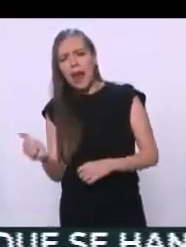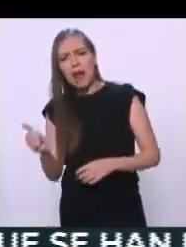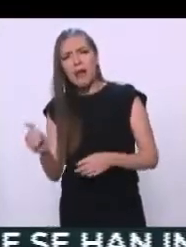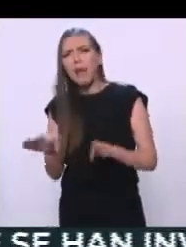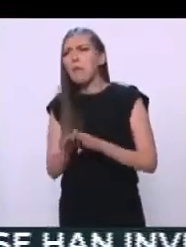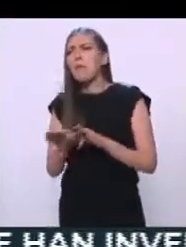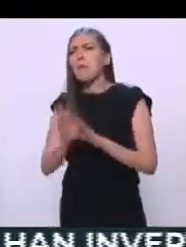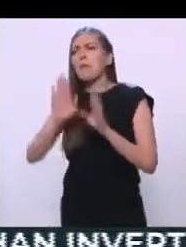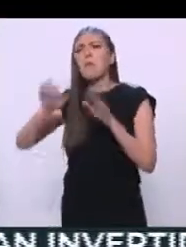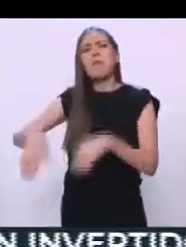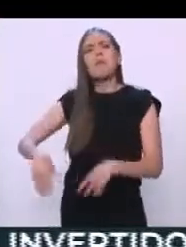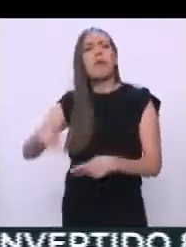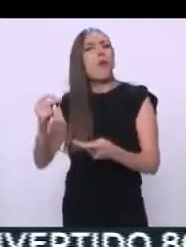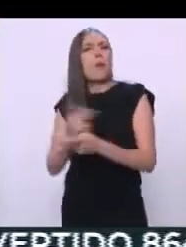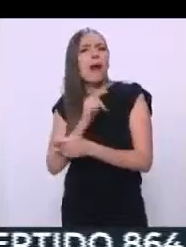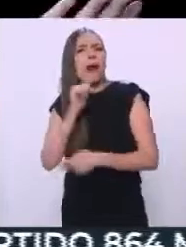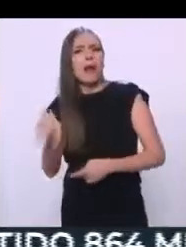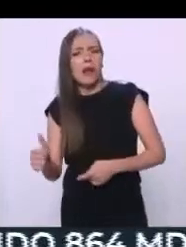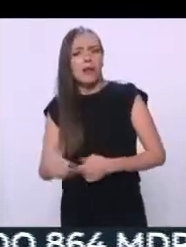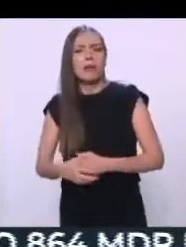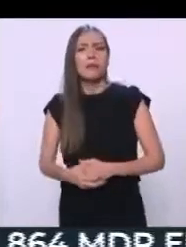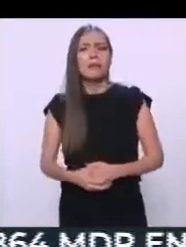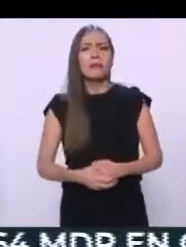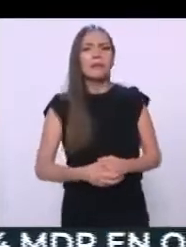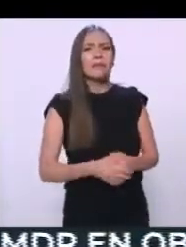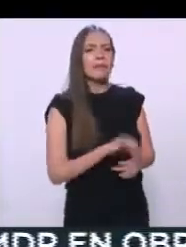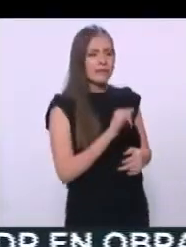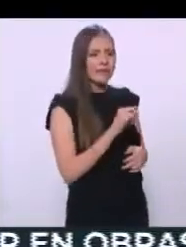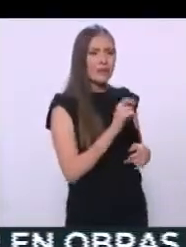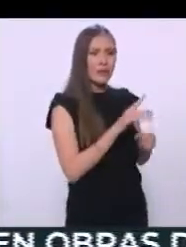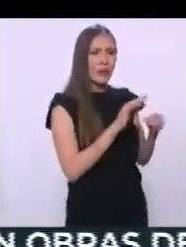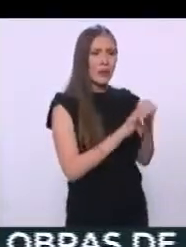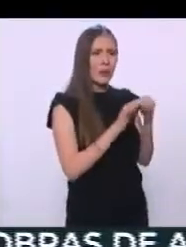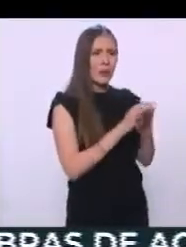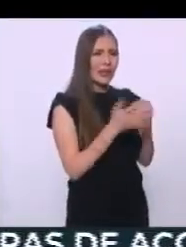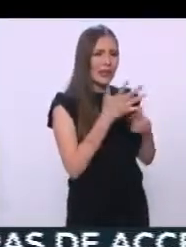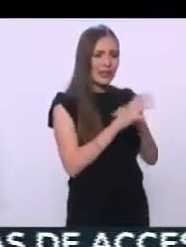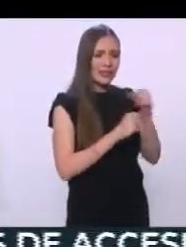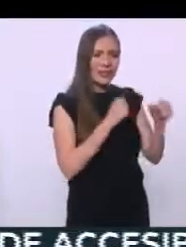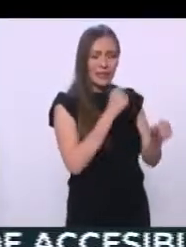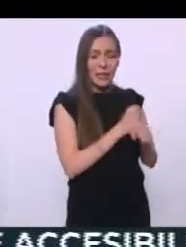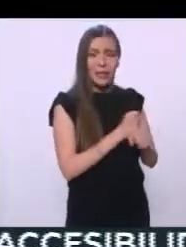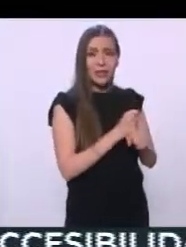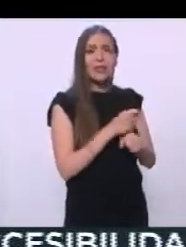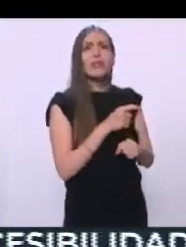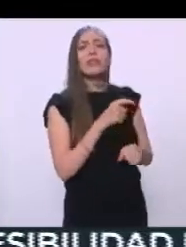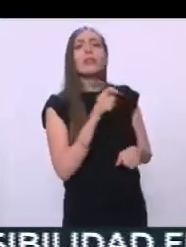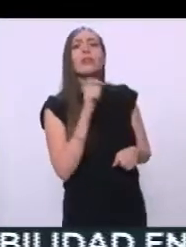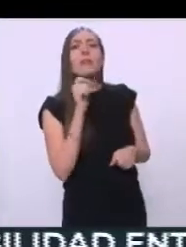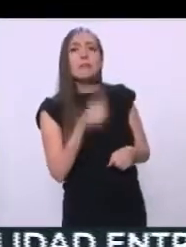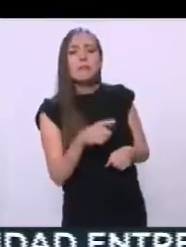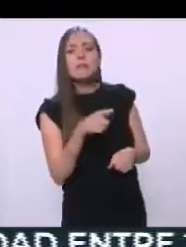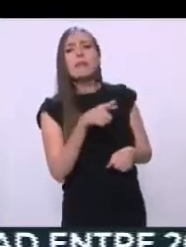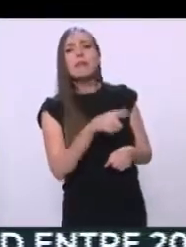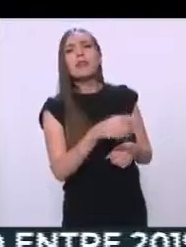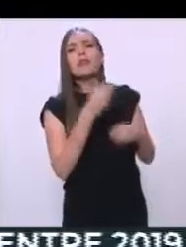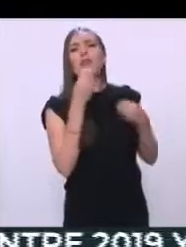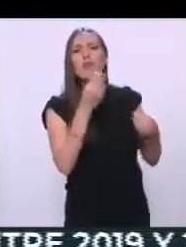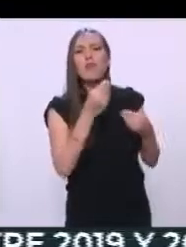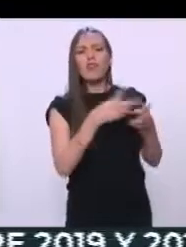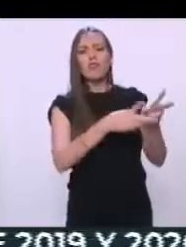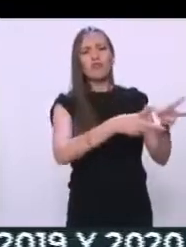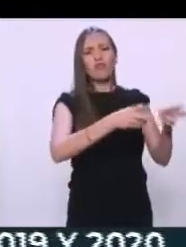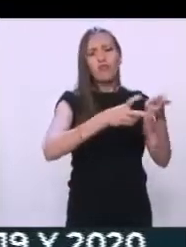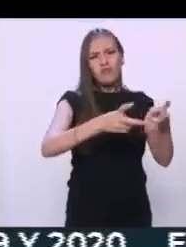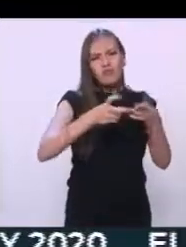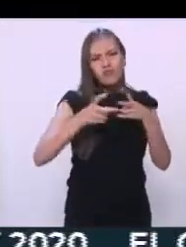invisible. Sí, lo que hemos visto pues en la última década, sobre todo ha sido bastante notorio, es que muchas de las grandes casos de estafa